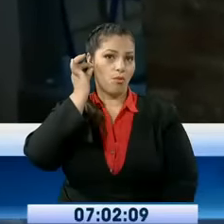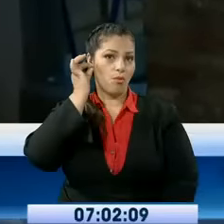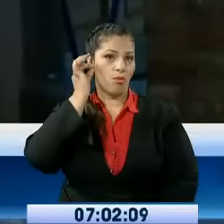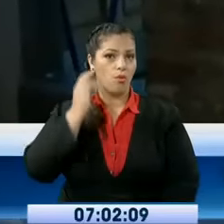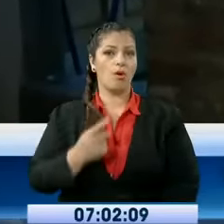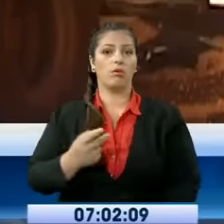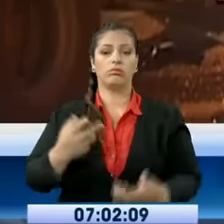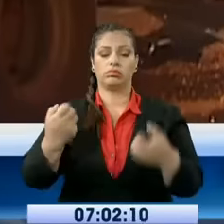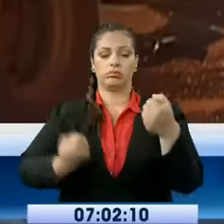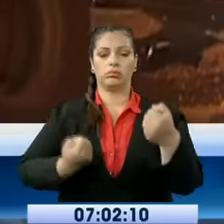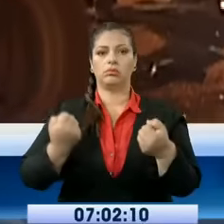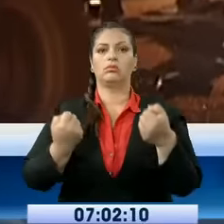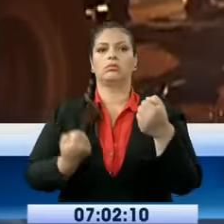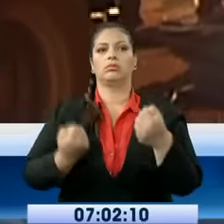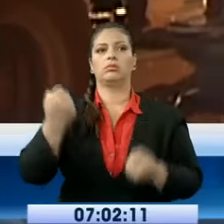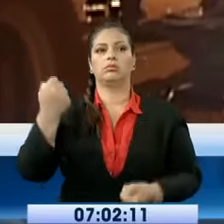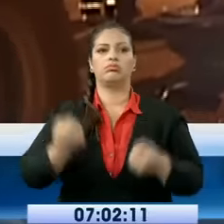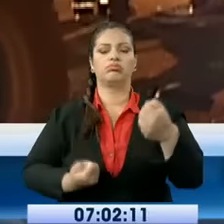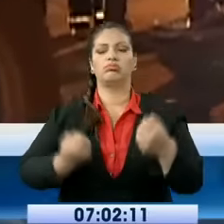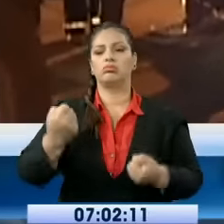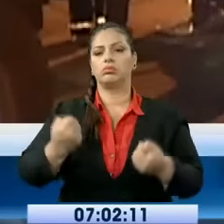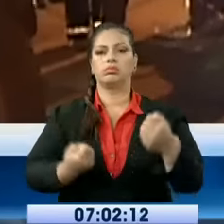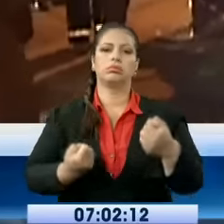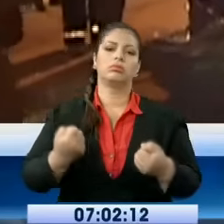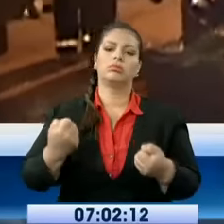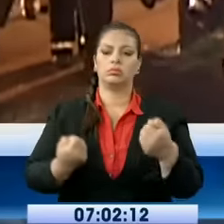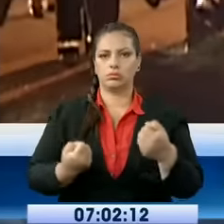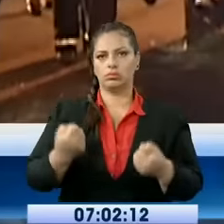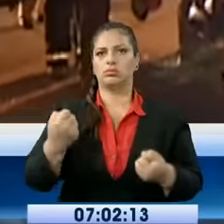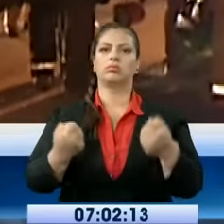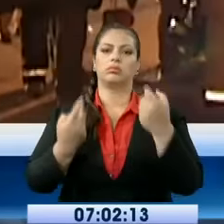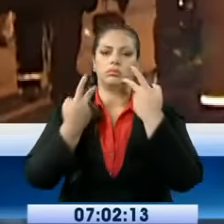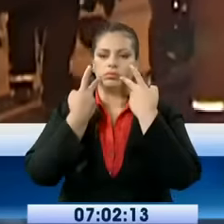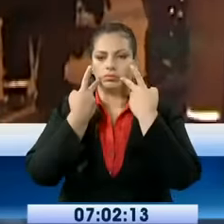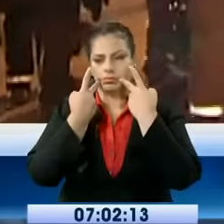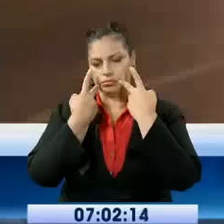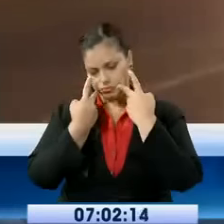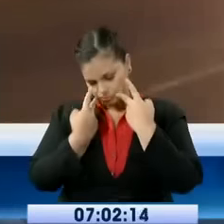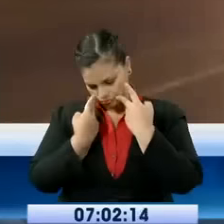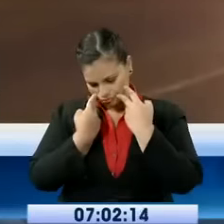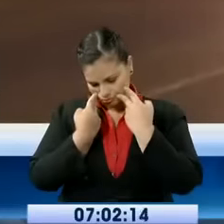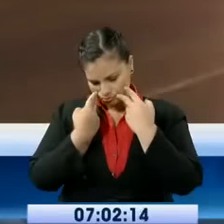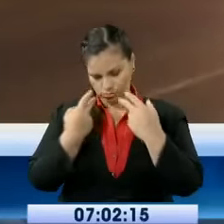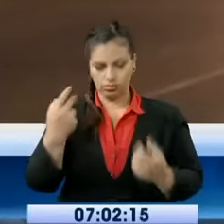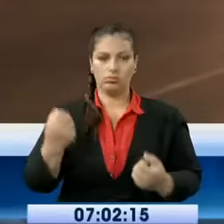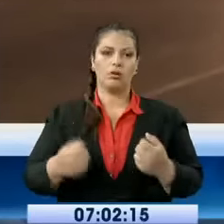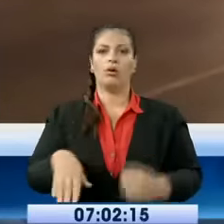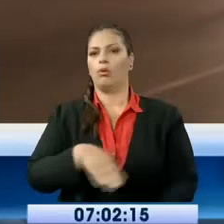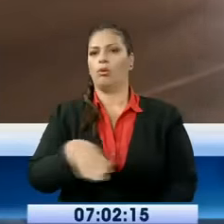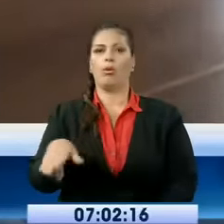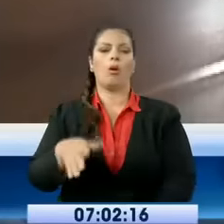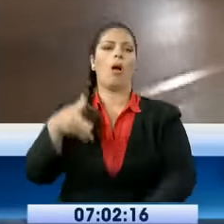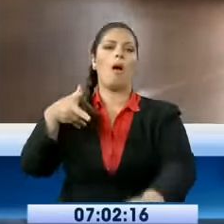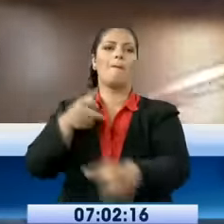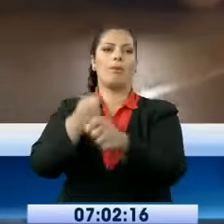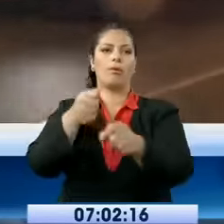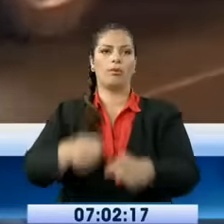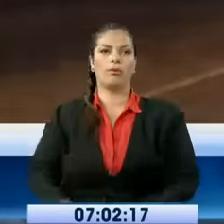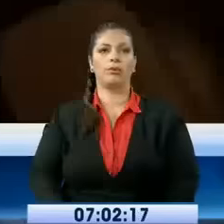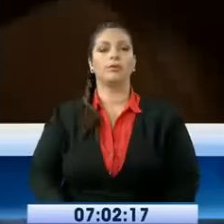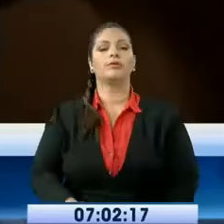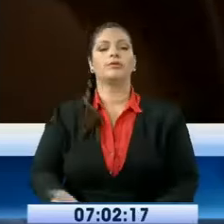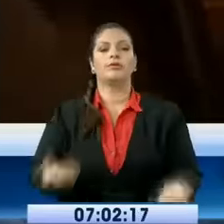estaban debajo del carro. El accidente de tránsito ocurrió esta madrugada en el kilómetro 12 de la vía Guayaquil-San